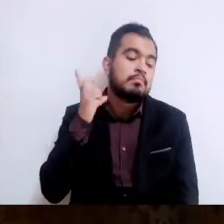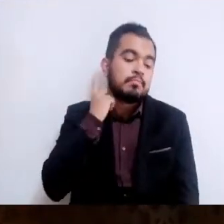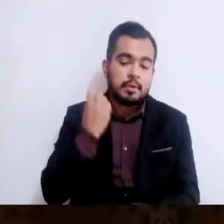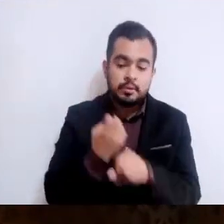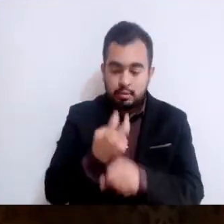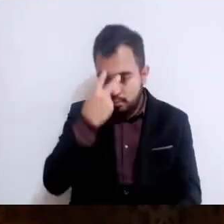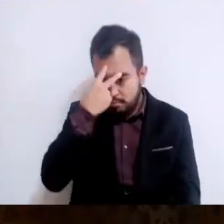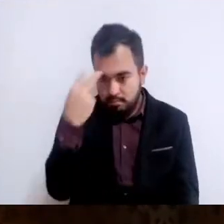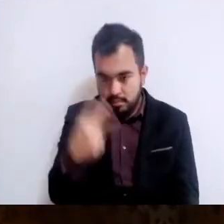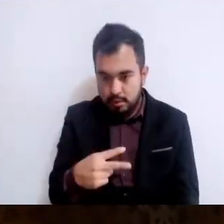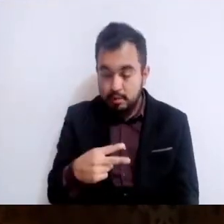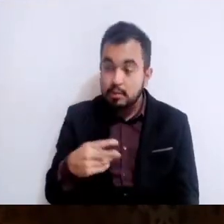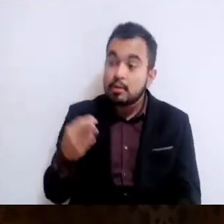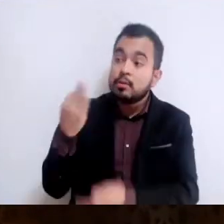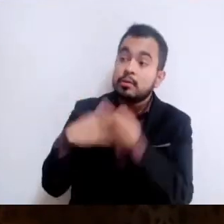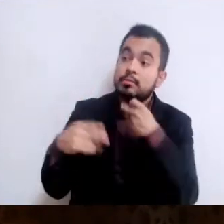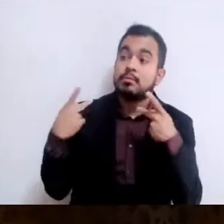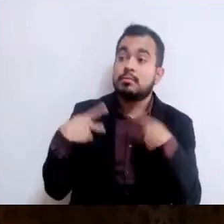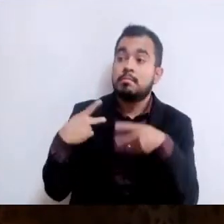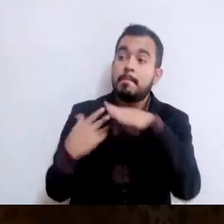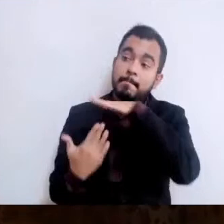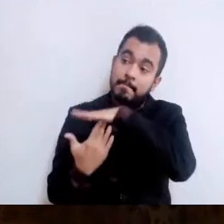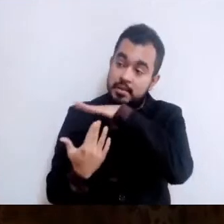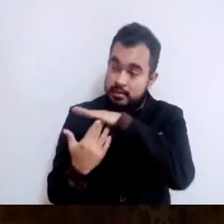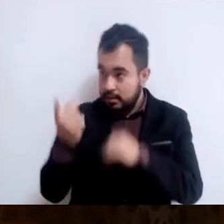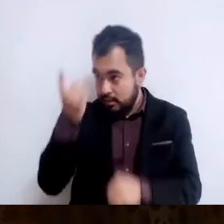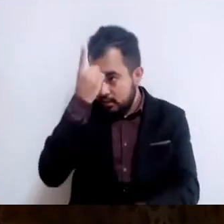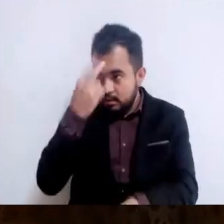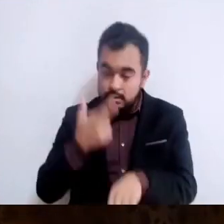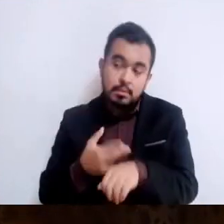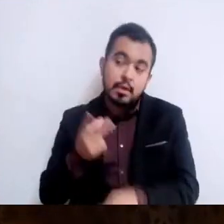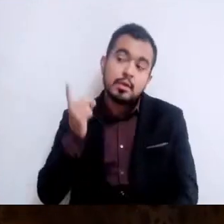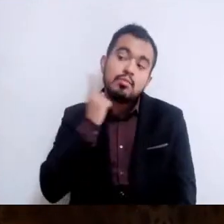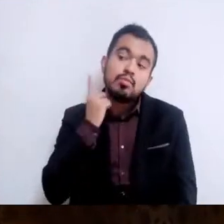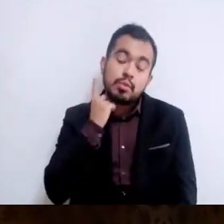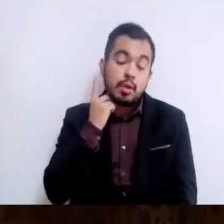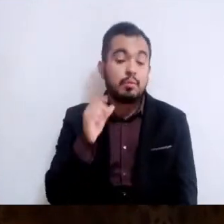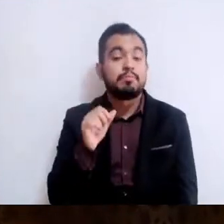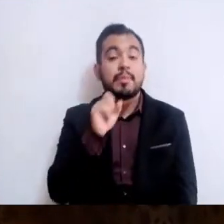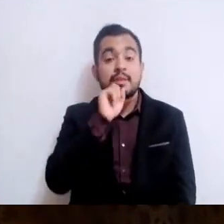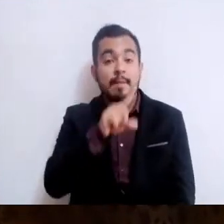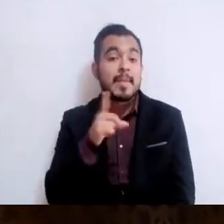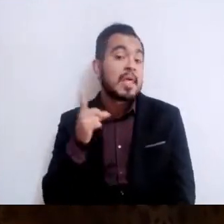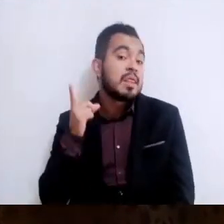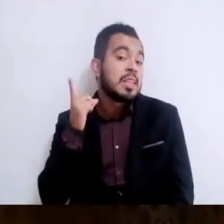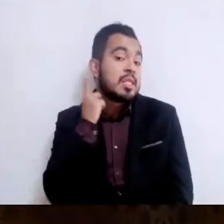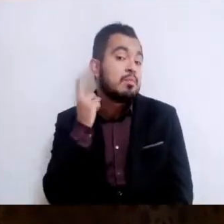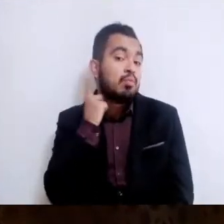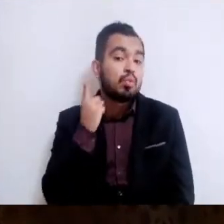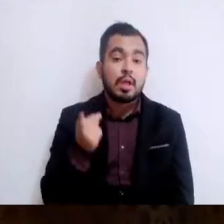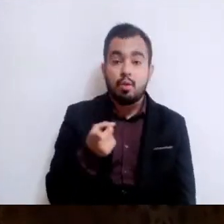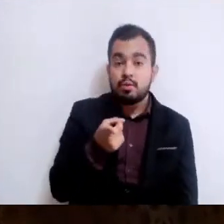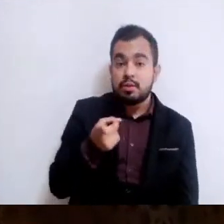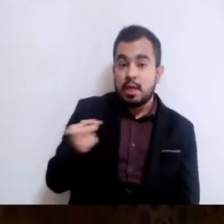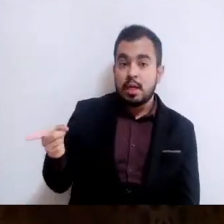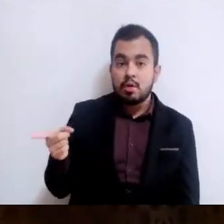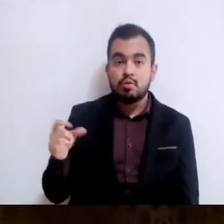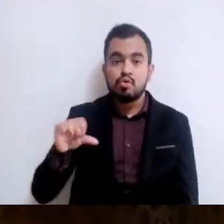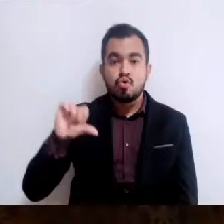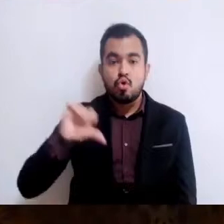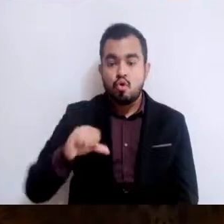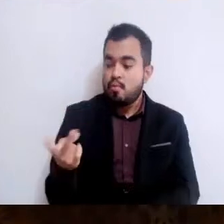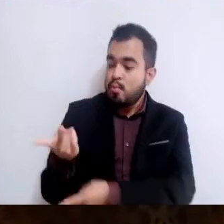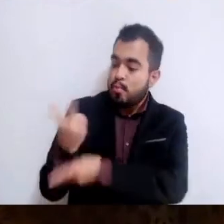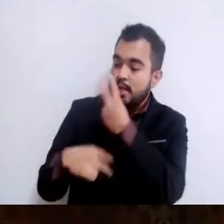mesa directiva y ante todo a aquellos compañeros diputados que estarán hoy aquí en este